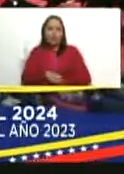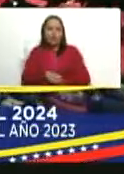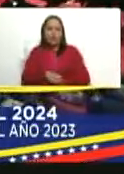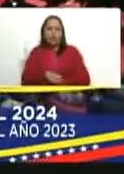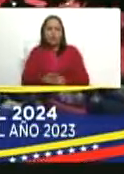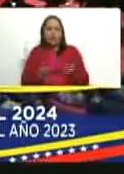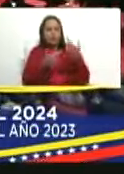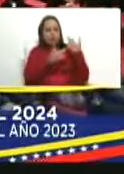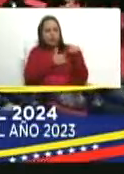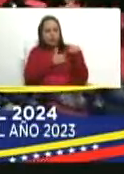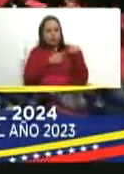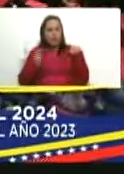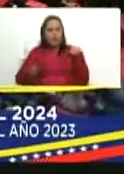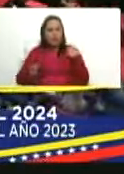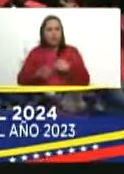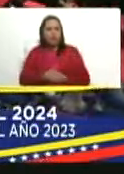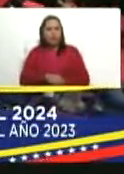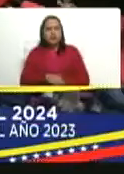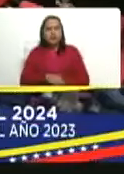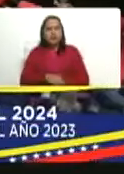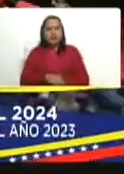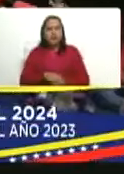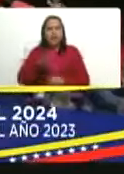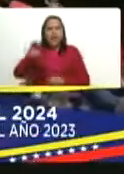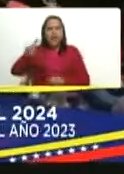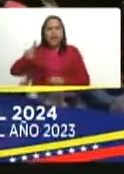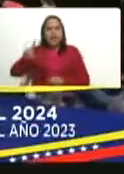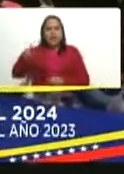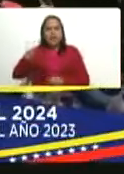magistrado Edgar Gaviria,